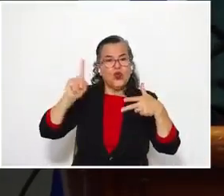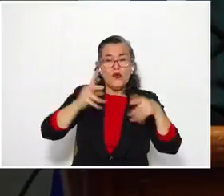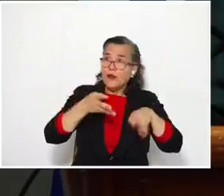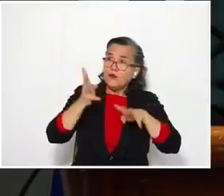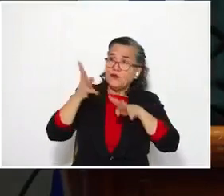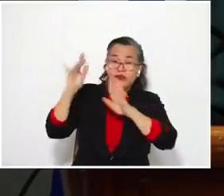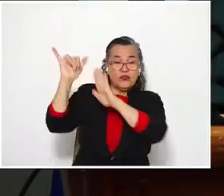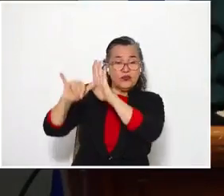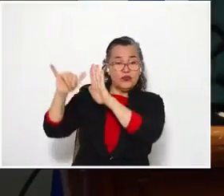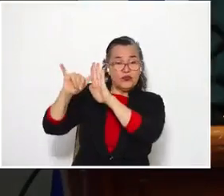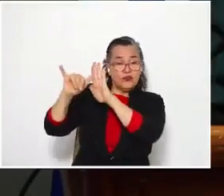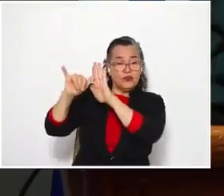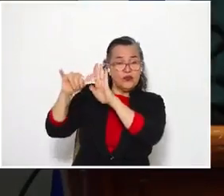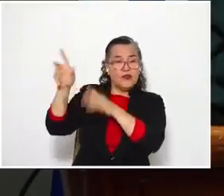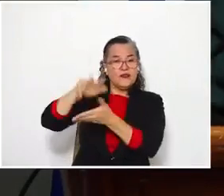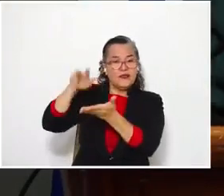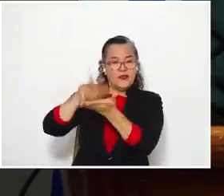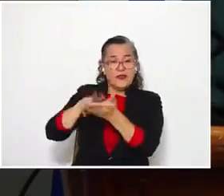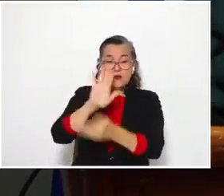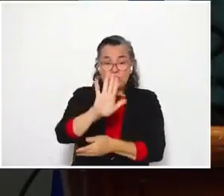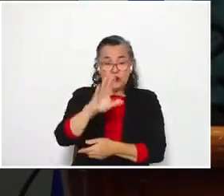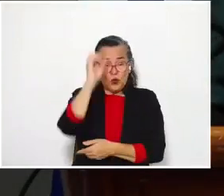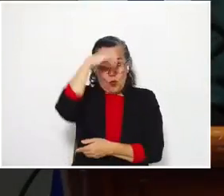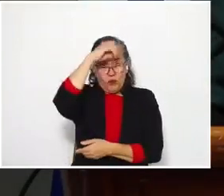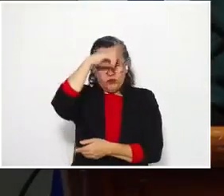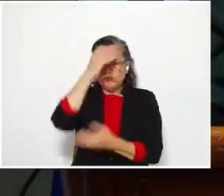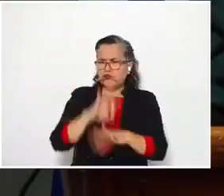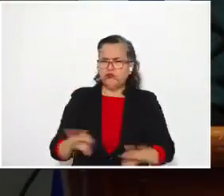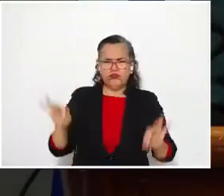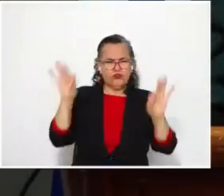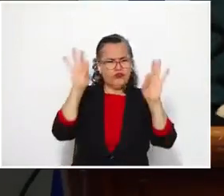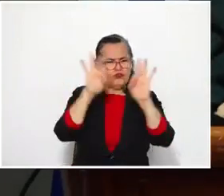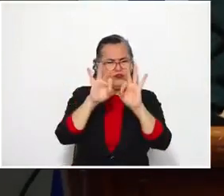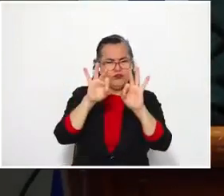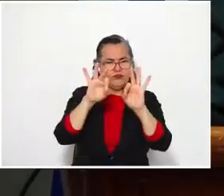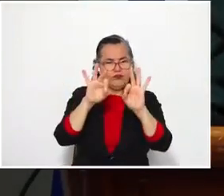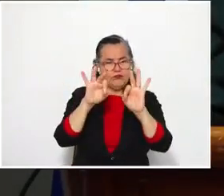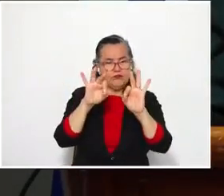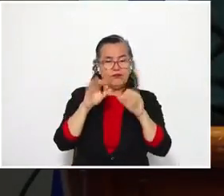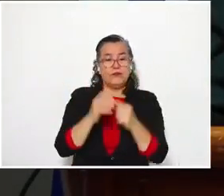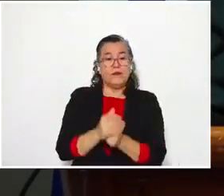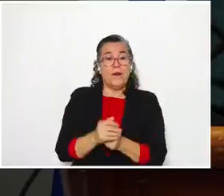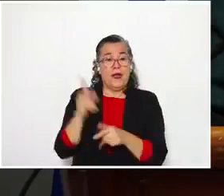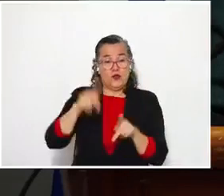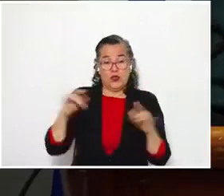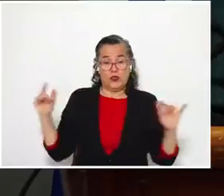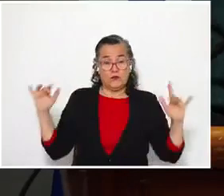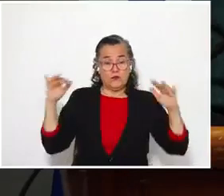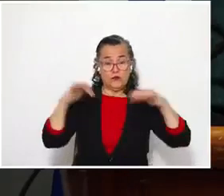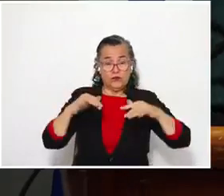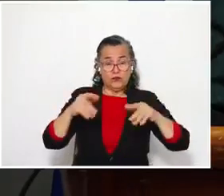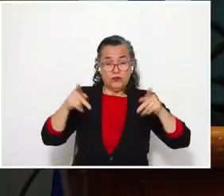YouTube de SINAES. Su opinión es muy importante para nosotros. A las personas que nos acompañan de manera